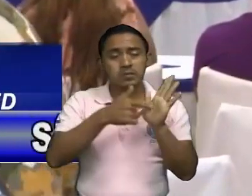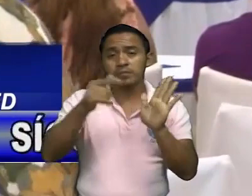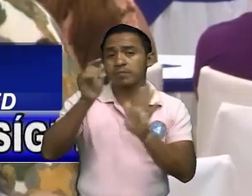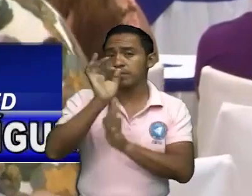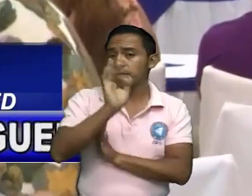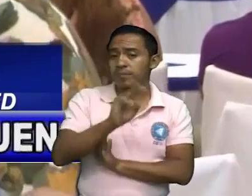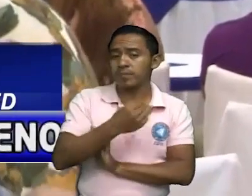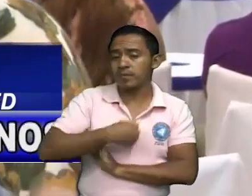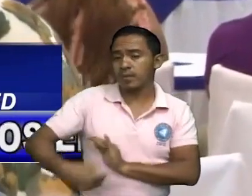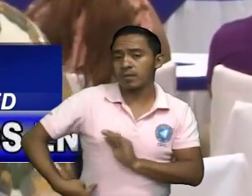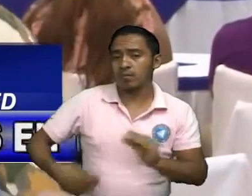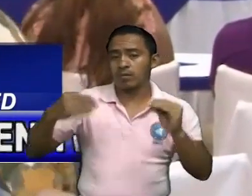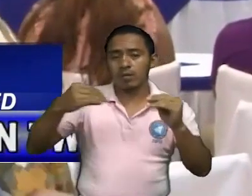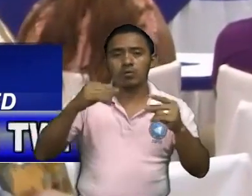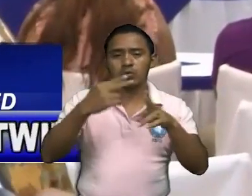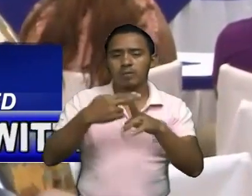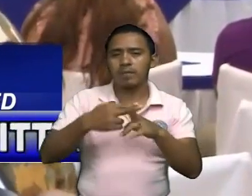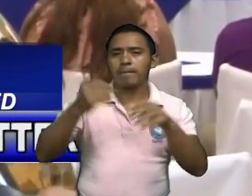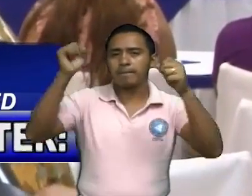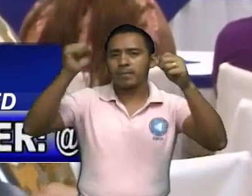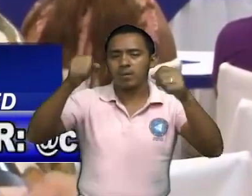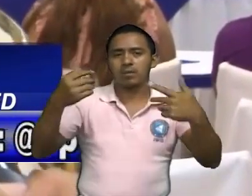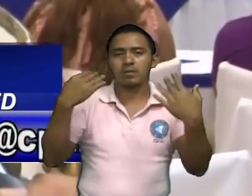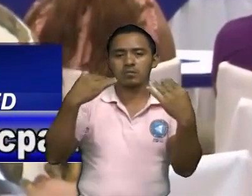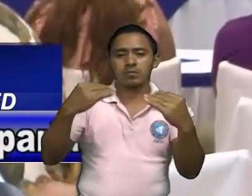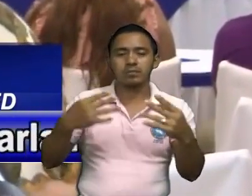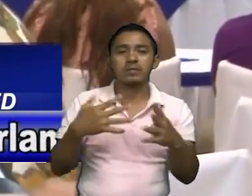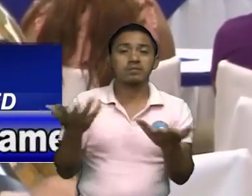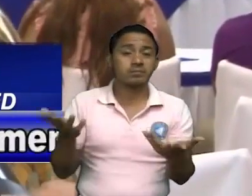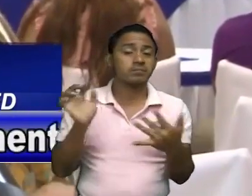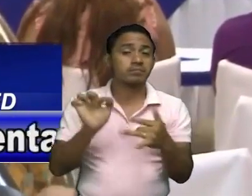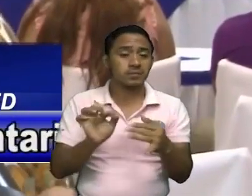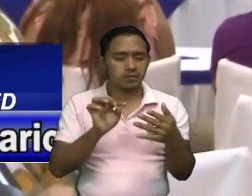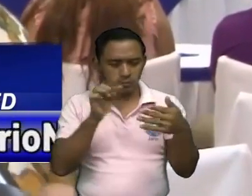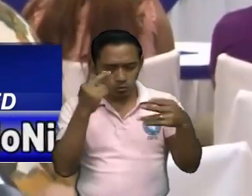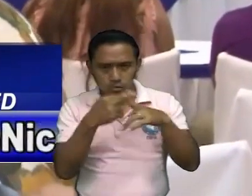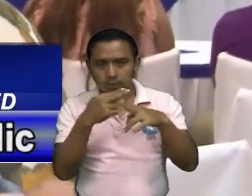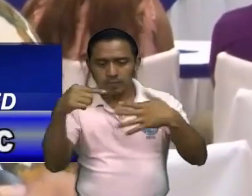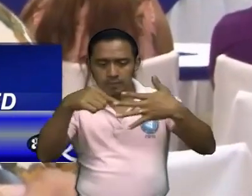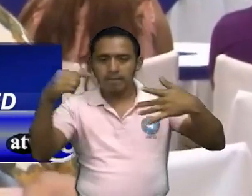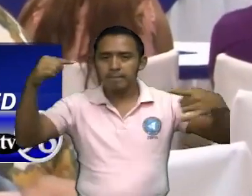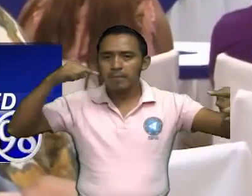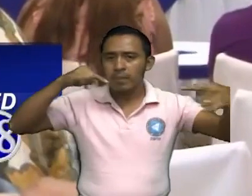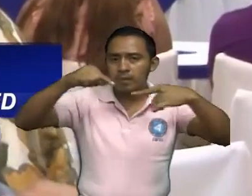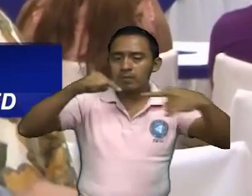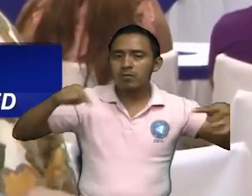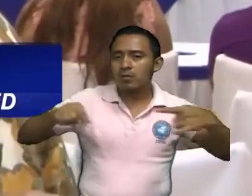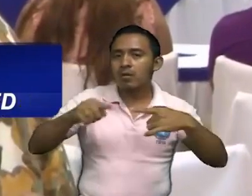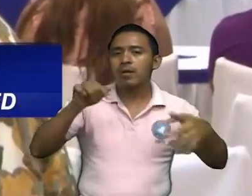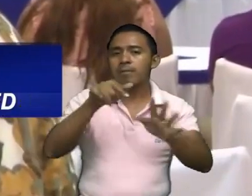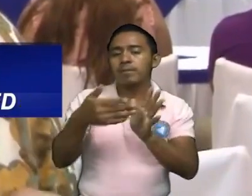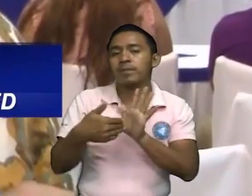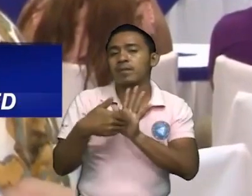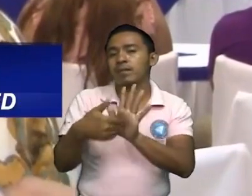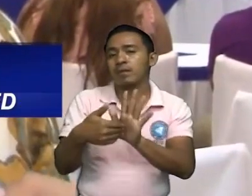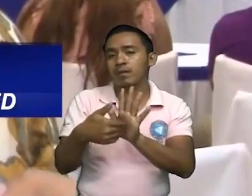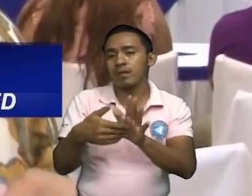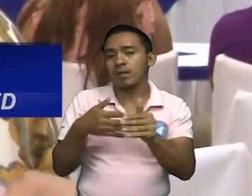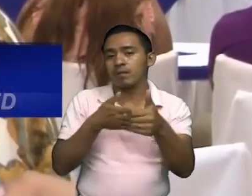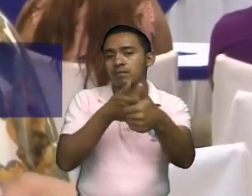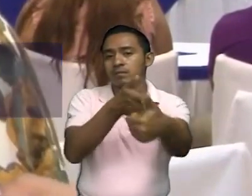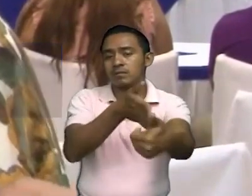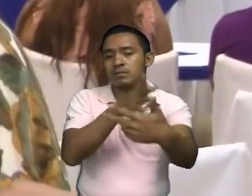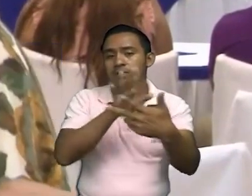Educación en Victoria Educativa y ahí está alojado a través de metodología MOOC. Ahí están la guía, están